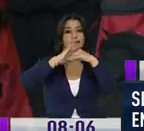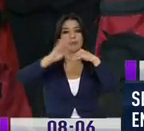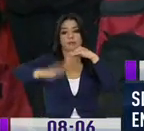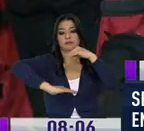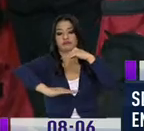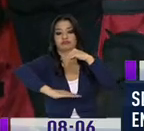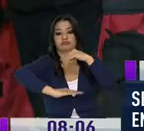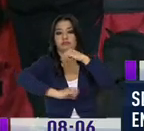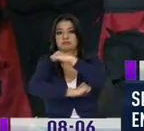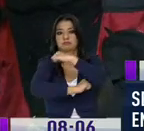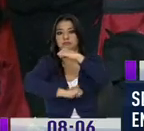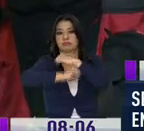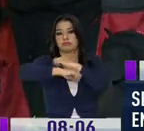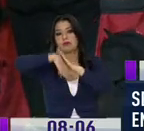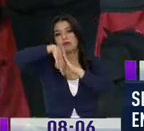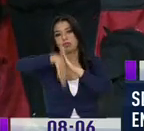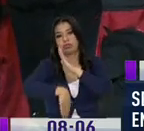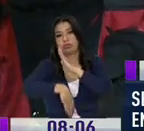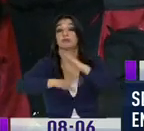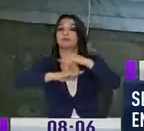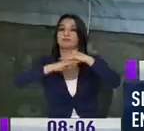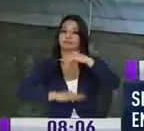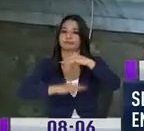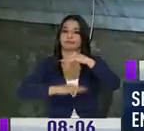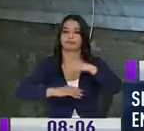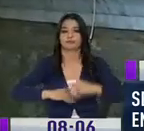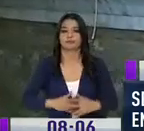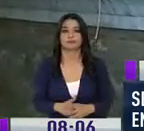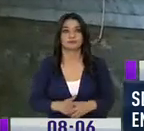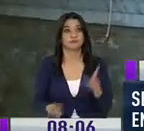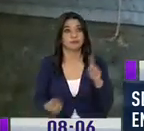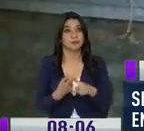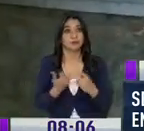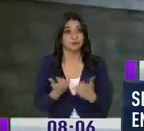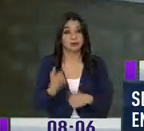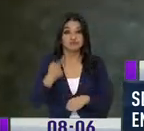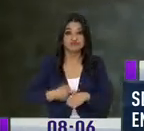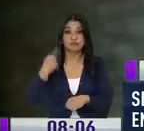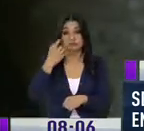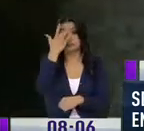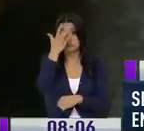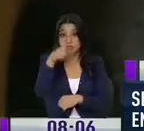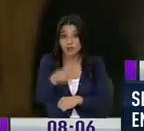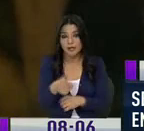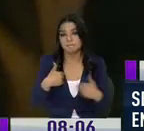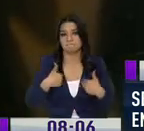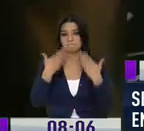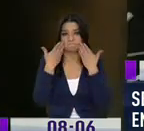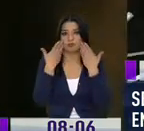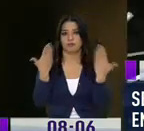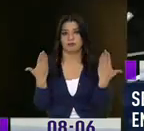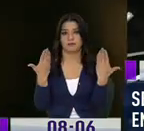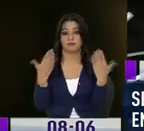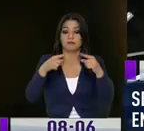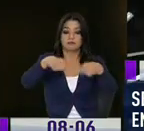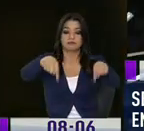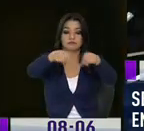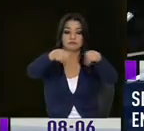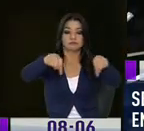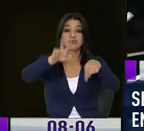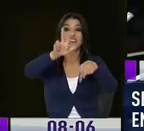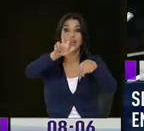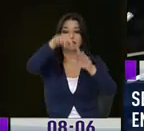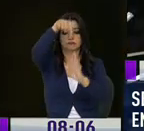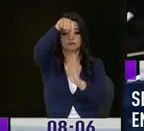bases debilitadas y simplemente se encuentra la losa. Aún no se especifica el porqué de este socavamiento que tiene 3 metros